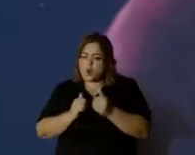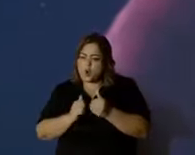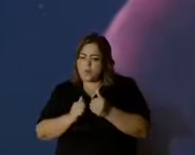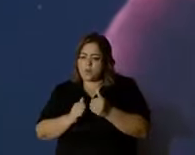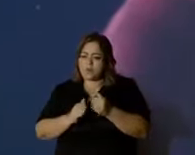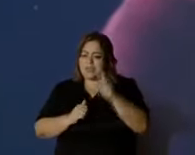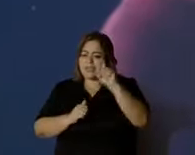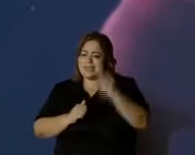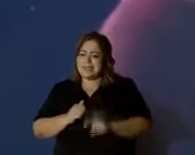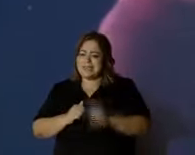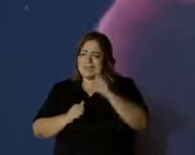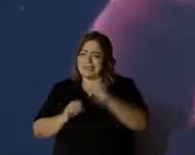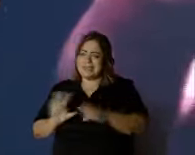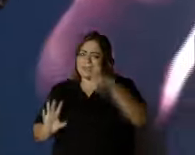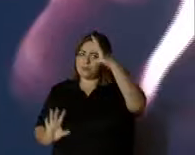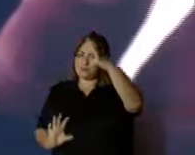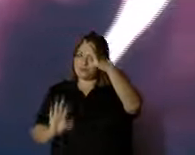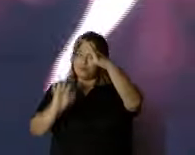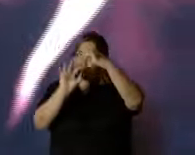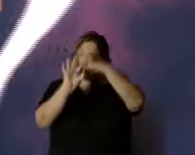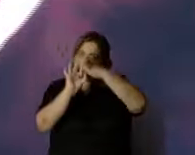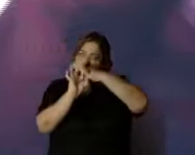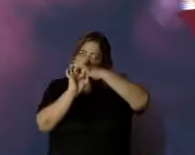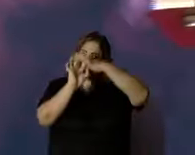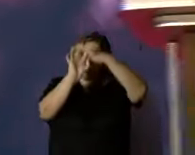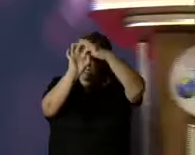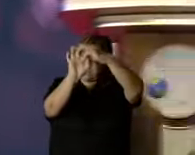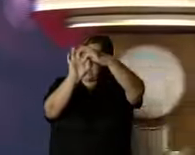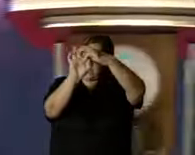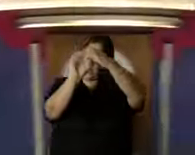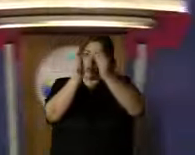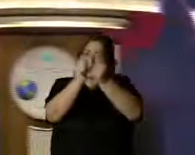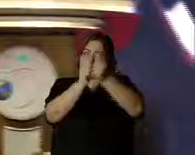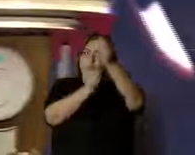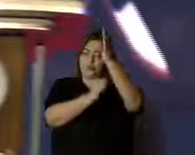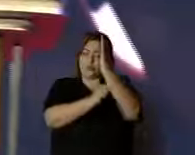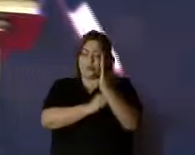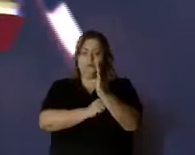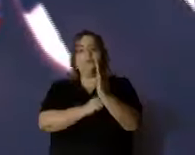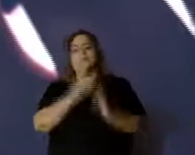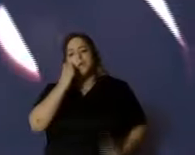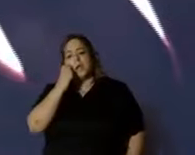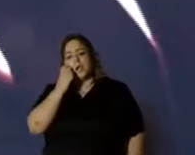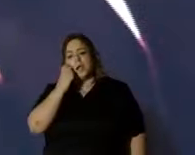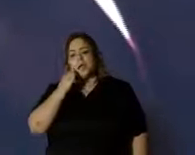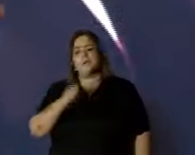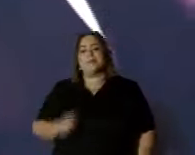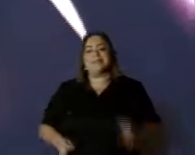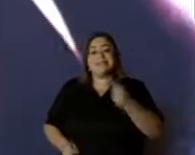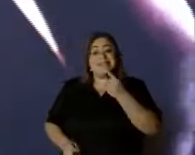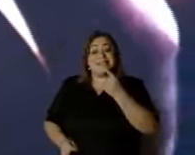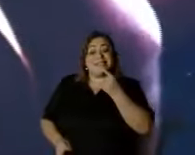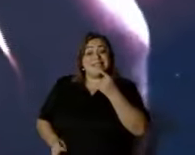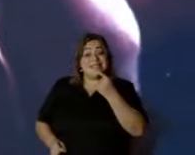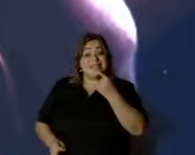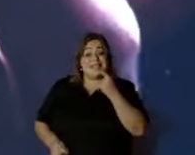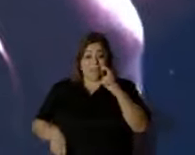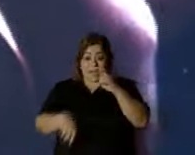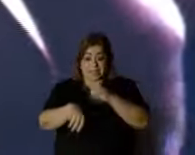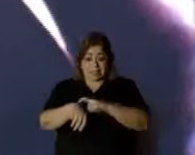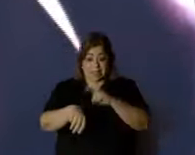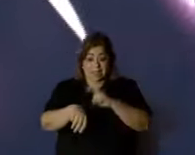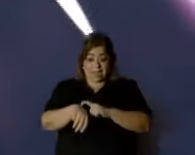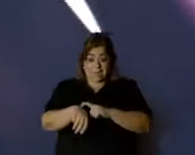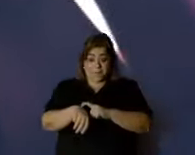relación directa con Él? Ha llegado el tiempo, dice el Señor, que los verdaderos adoradores,